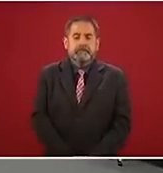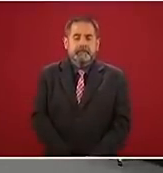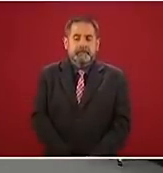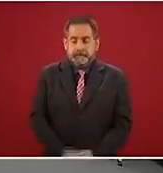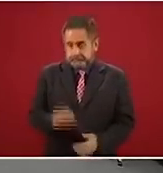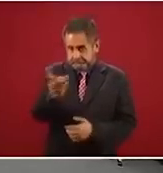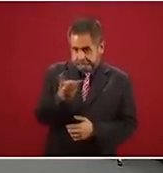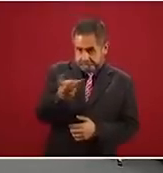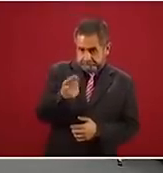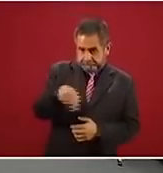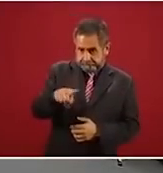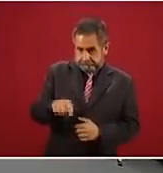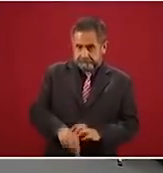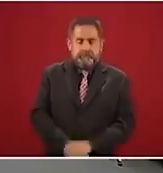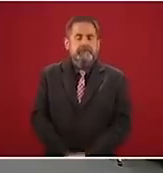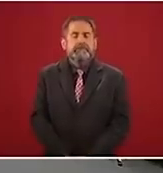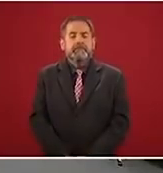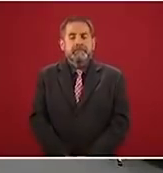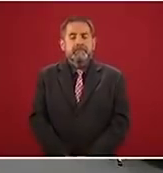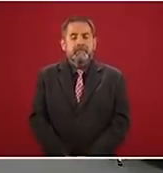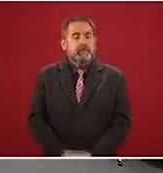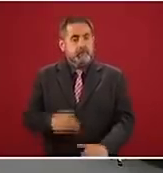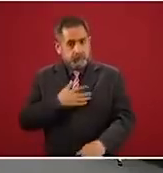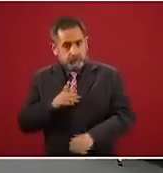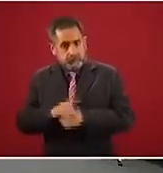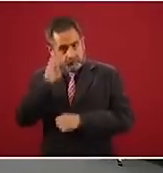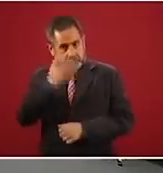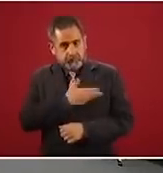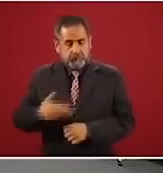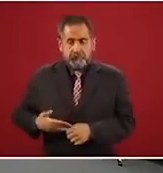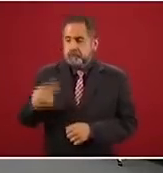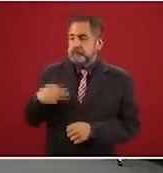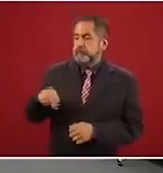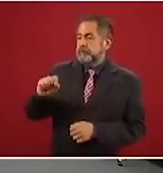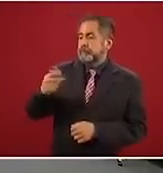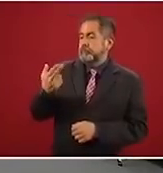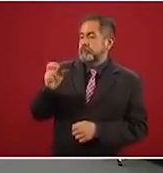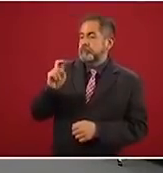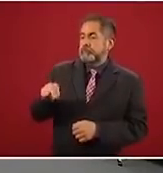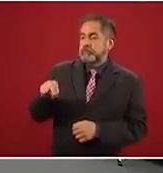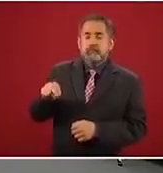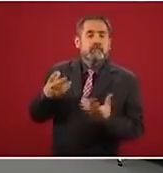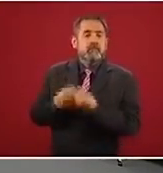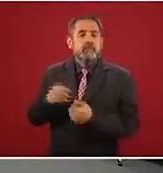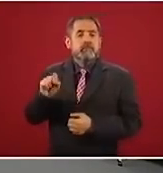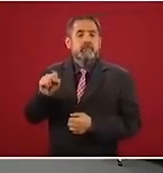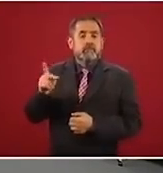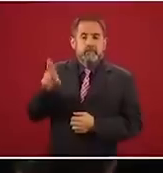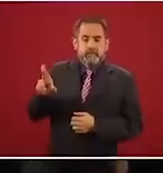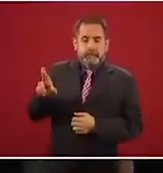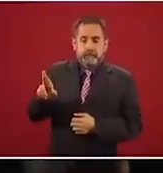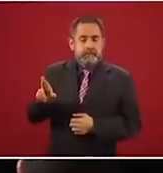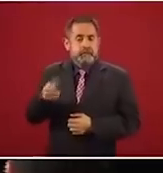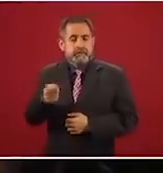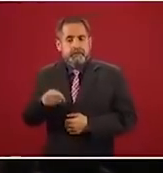Las tres. Gracias. Buenos días, señor presidente. Sharon Smog, del Sistema Público de Radiodifusión, para